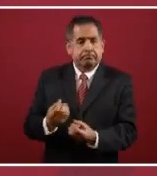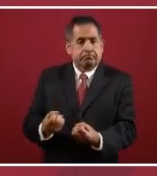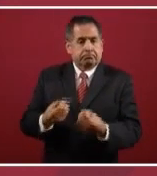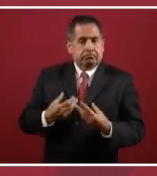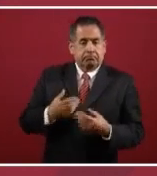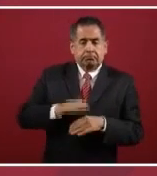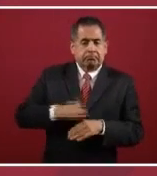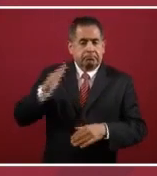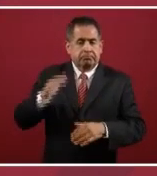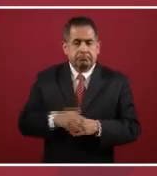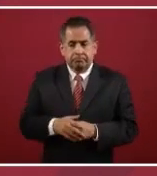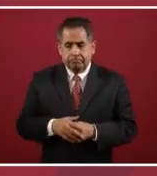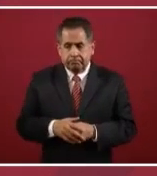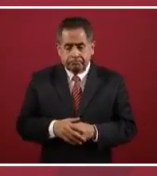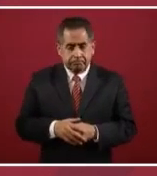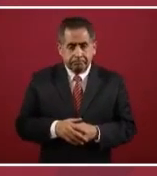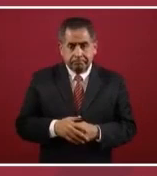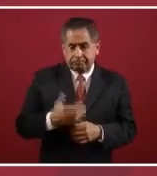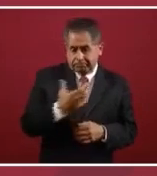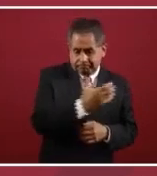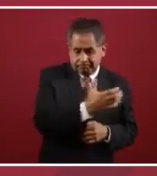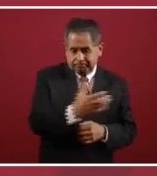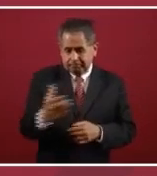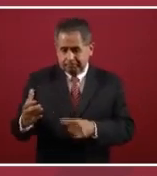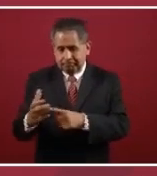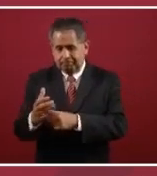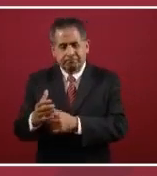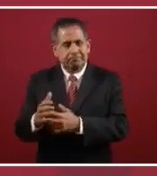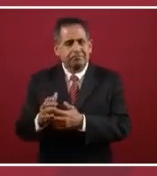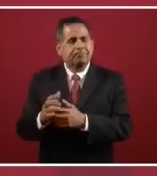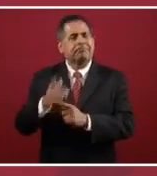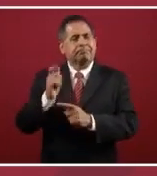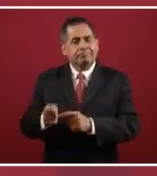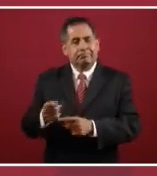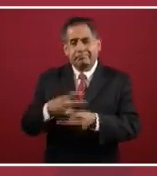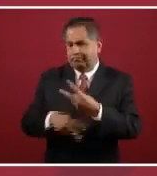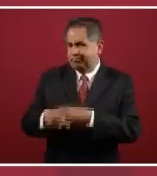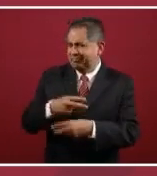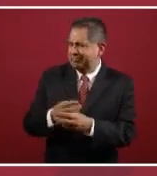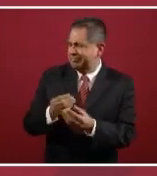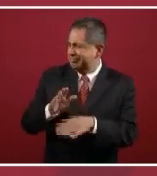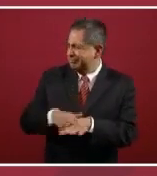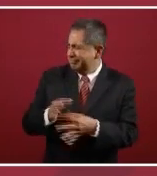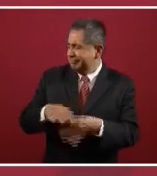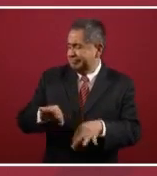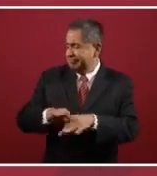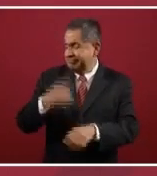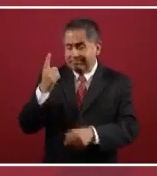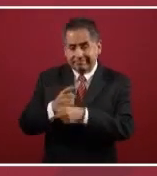El campo es la fábrica más importante del país,